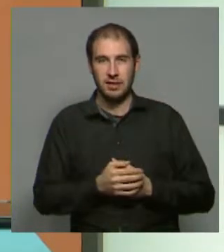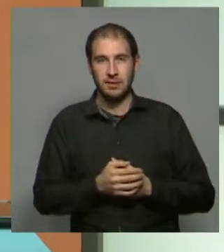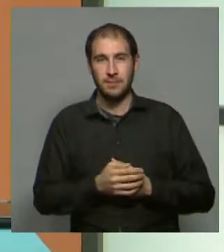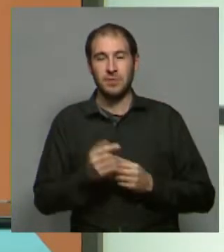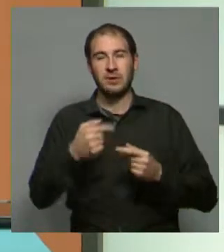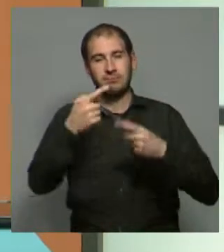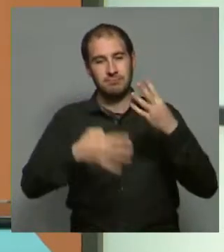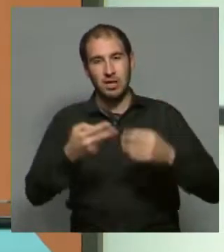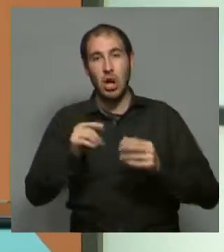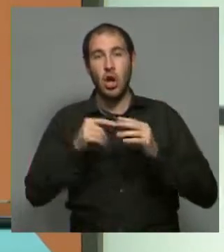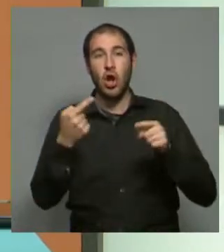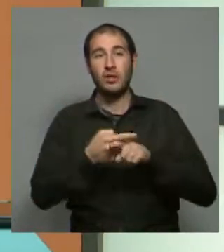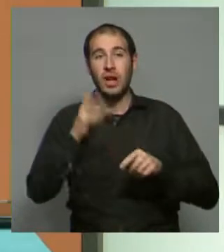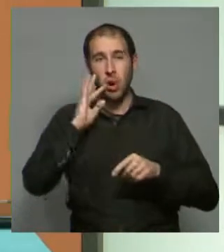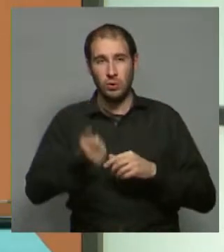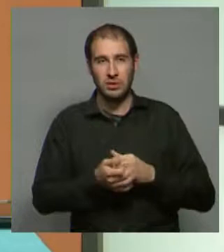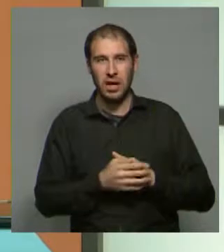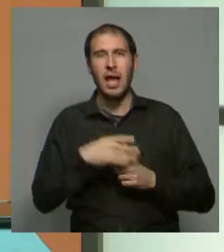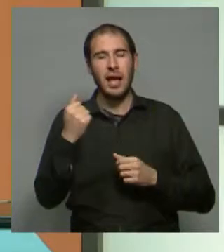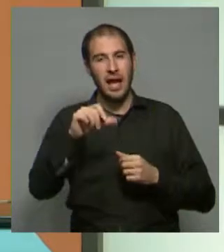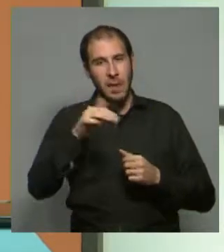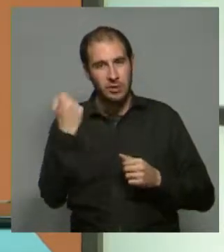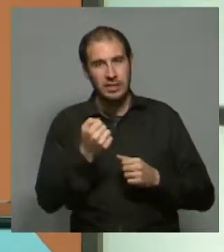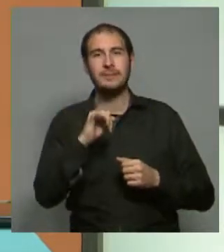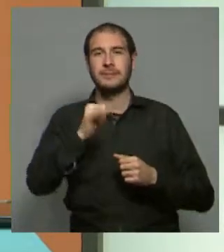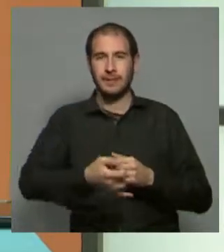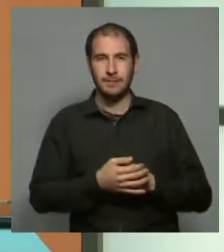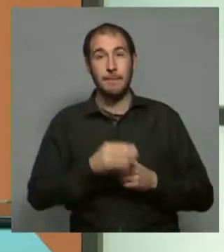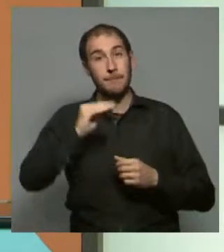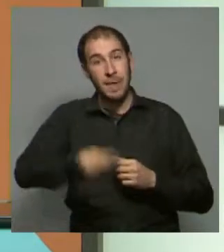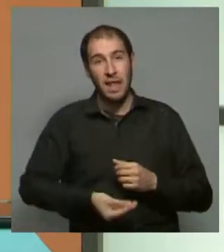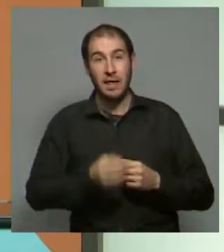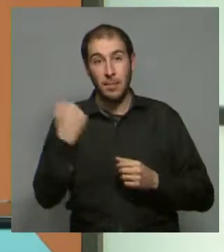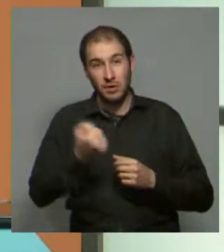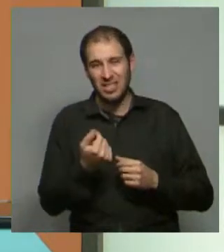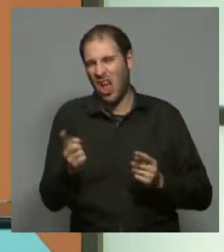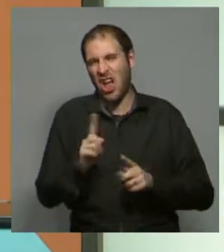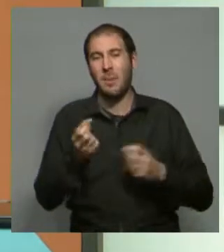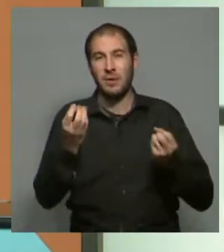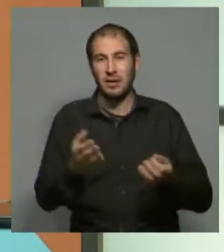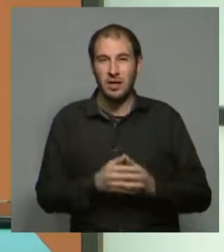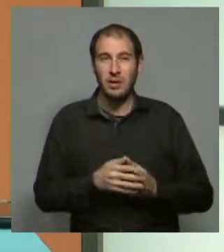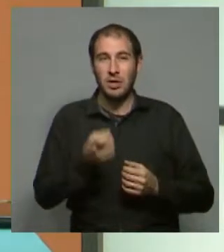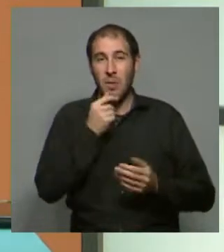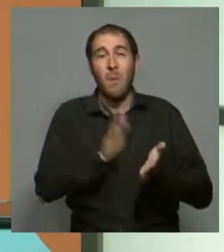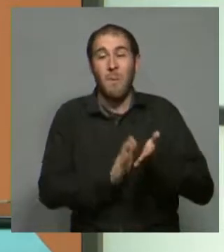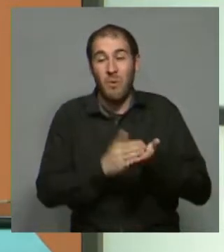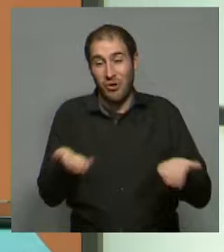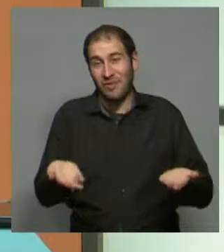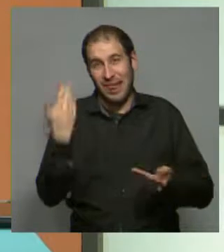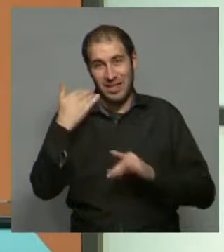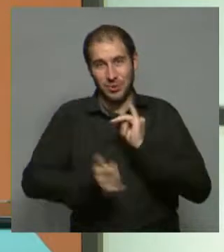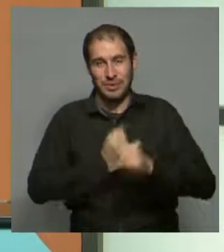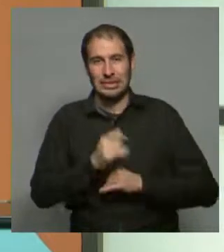los resultados con Rusia. A ver, ¿importa ganar? Sí. Si se pierde, ¿importa? Y no. ¿Por qué? Porque sirven de prueba, como lo decíamos